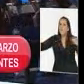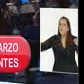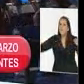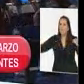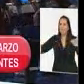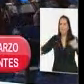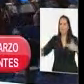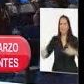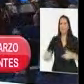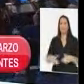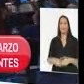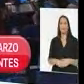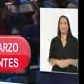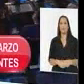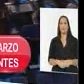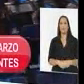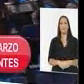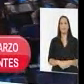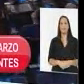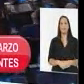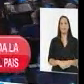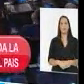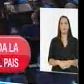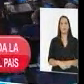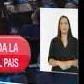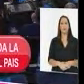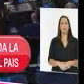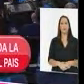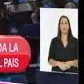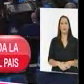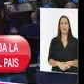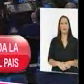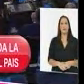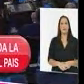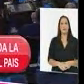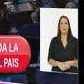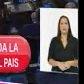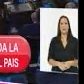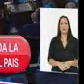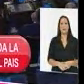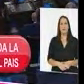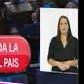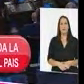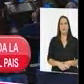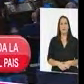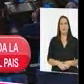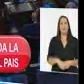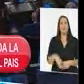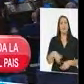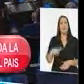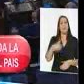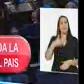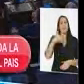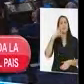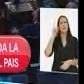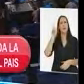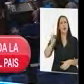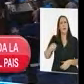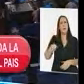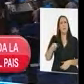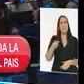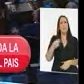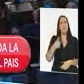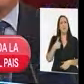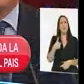me quedo sin decir porque no lo quiero. Que son las cuestiones de la transparencia. Total. Si un cuidado debía tener este gobierno, como dije